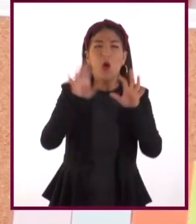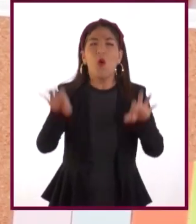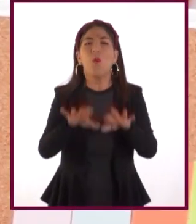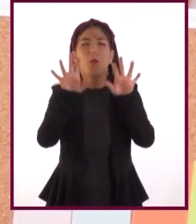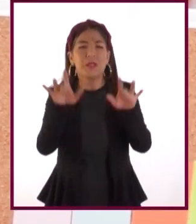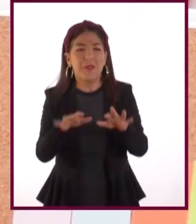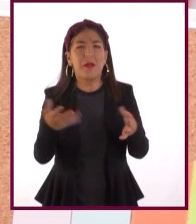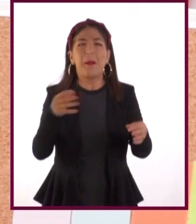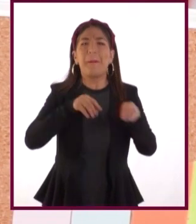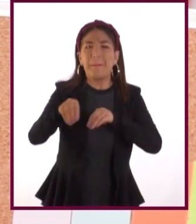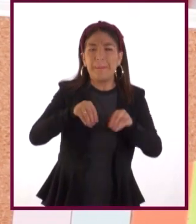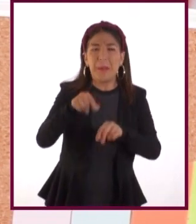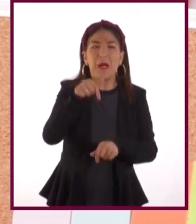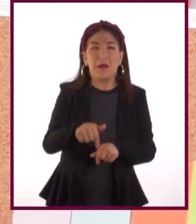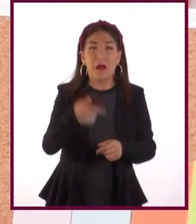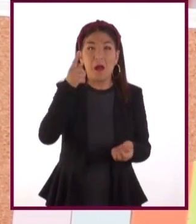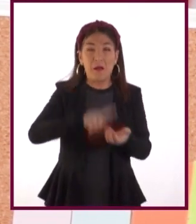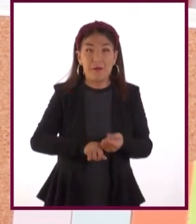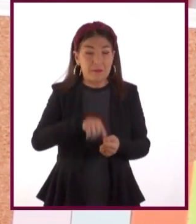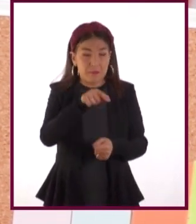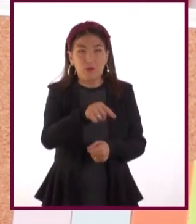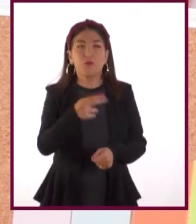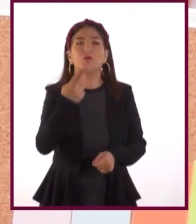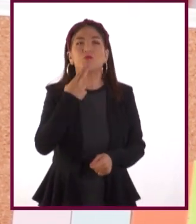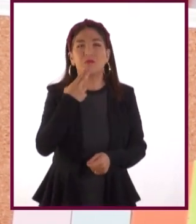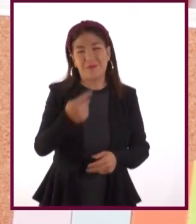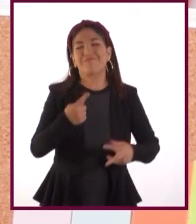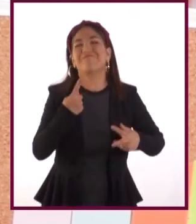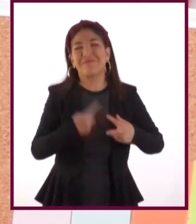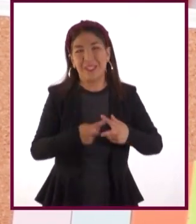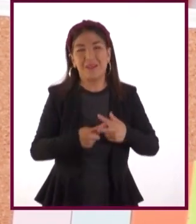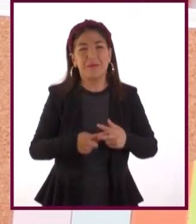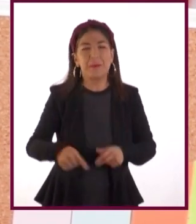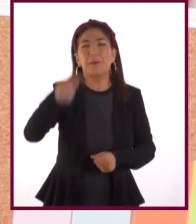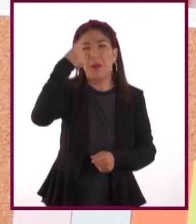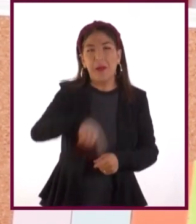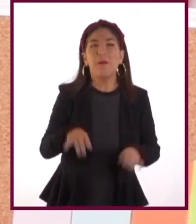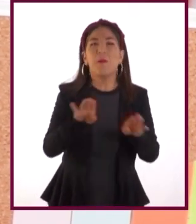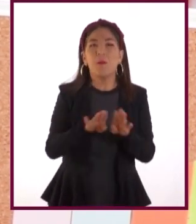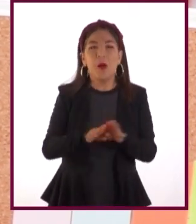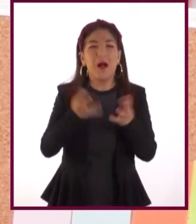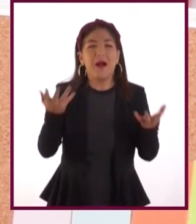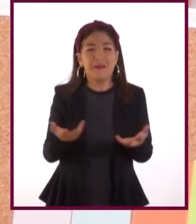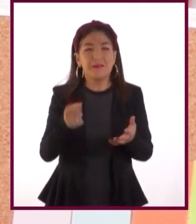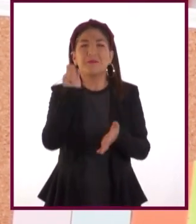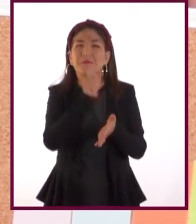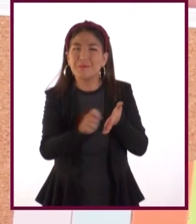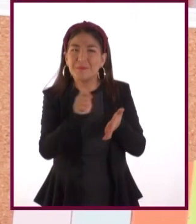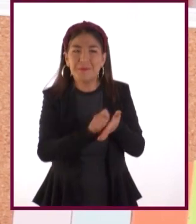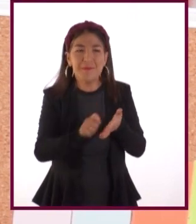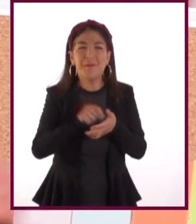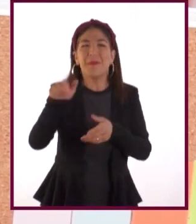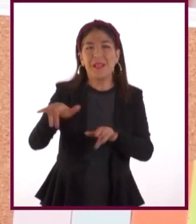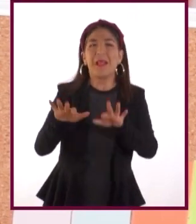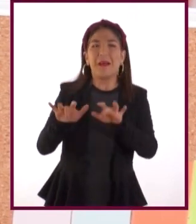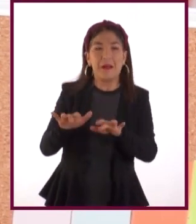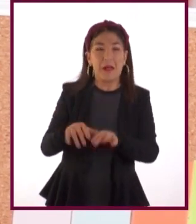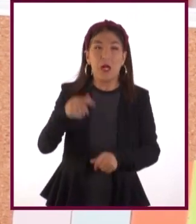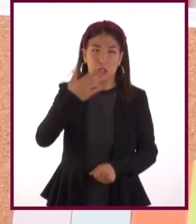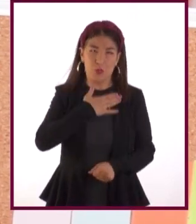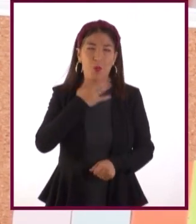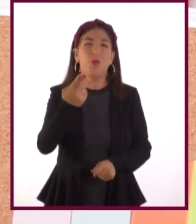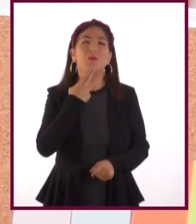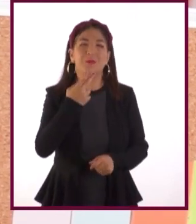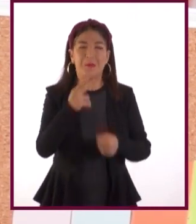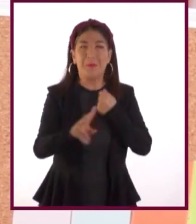de computadoras, de máquinas, el programador da instrucciones utilizando matemáticas para que la máquina lo procese. Nosotros